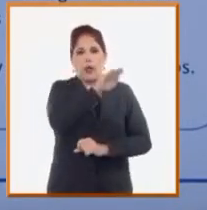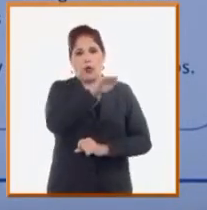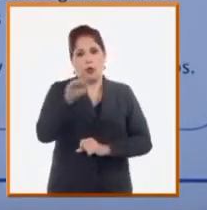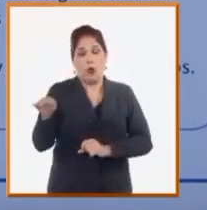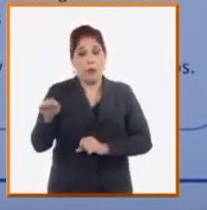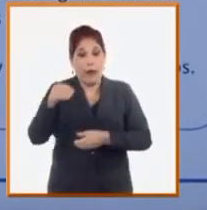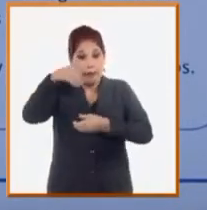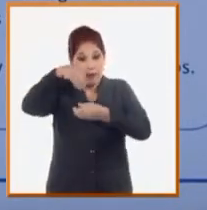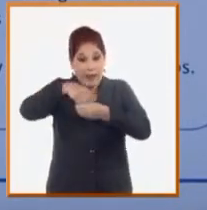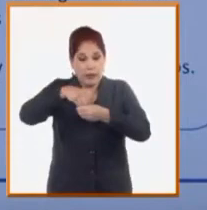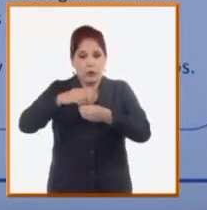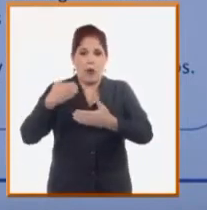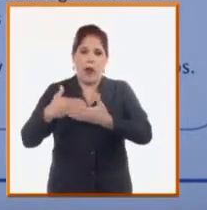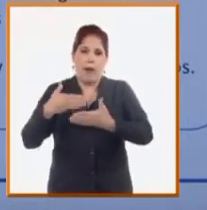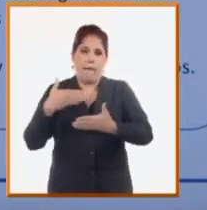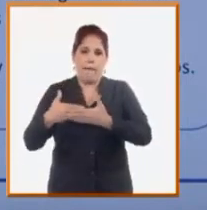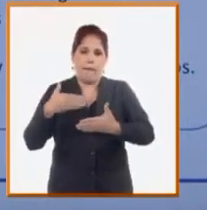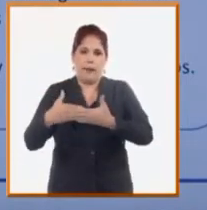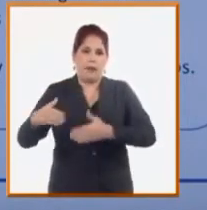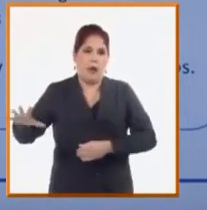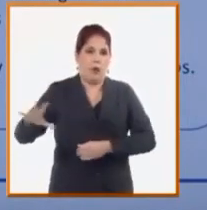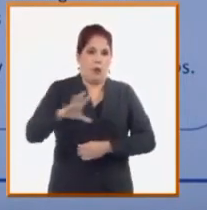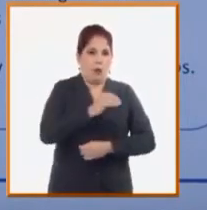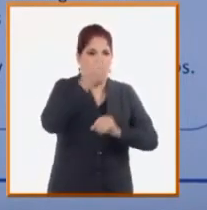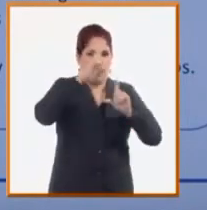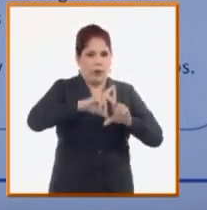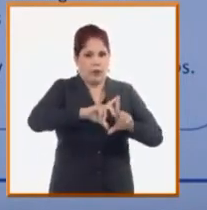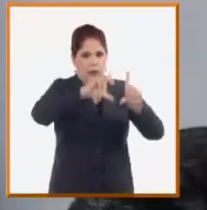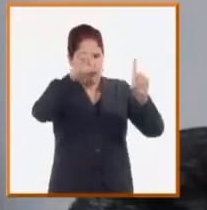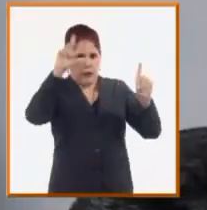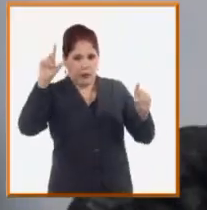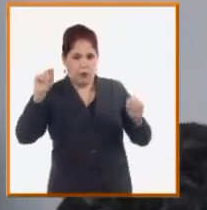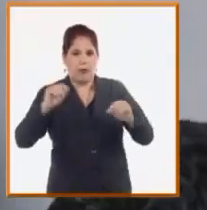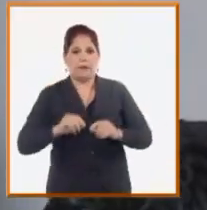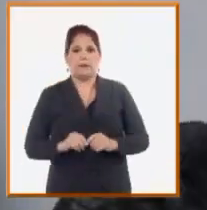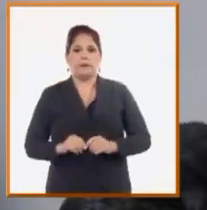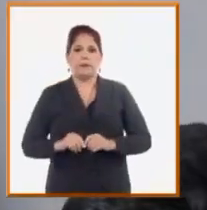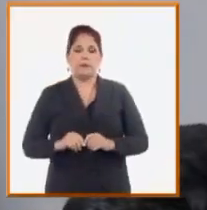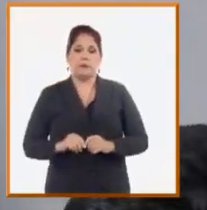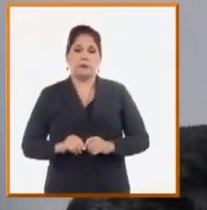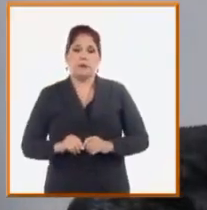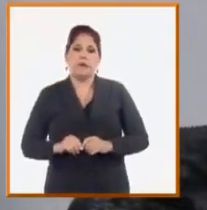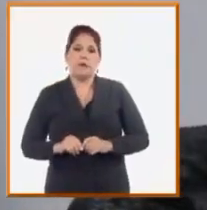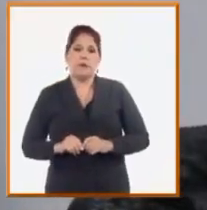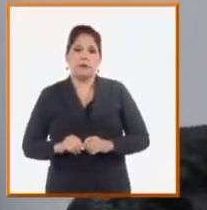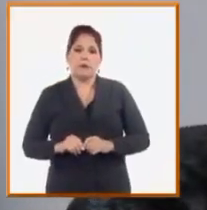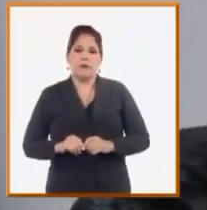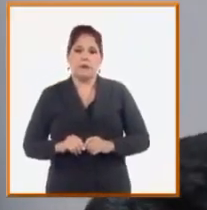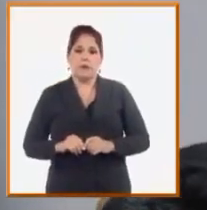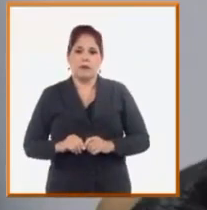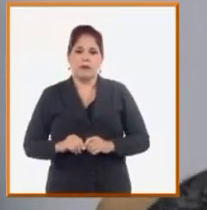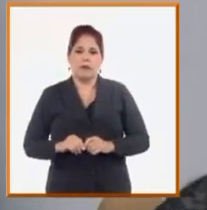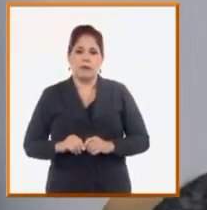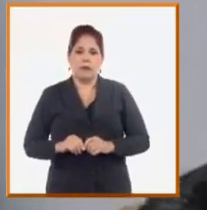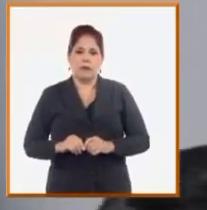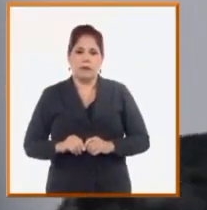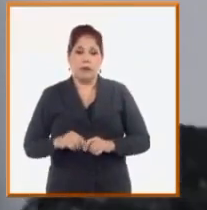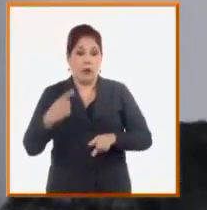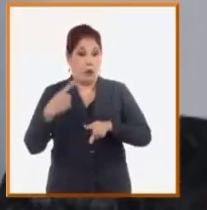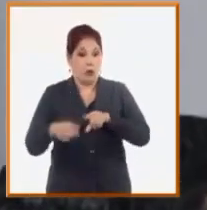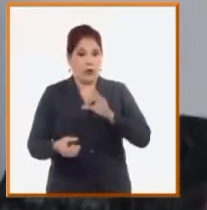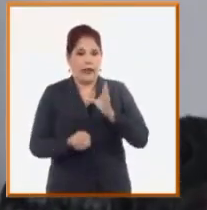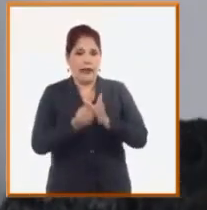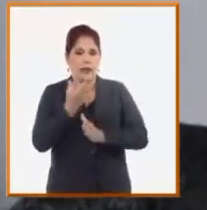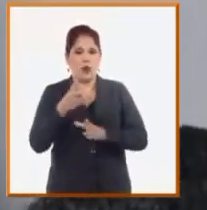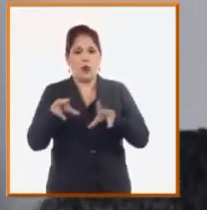cumplen para todas las empresas en el país y que no se cumplen necesariamente por razones obvias para las personas naturales. Bueno, la creación de